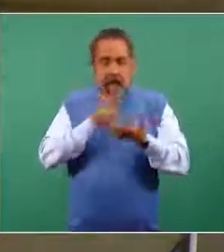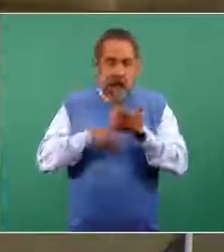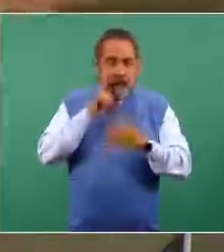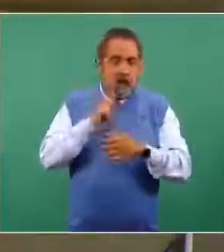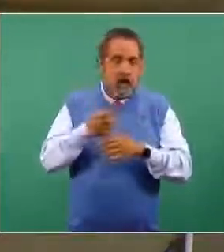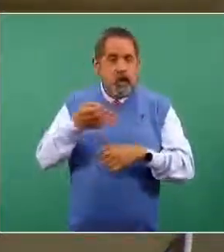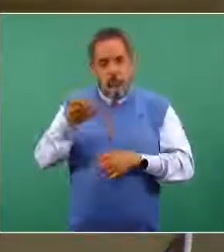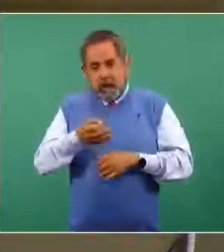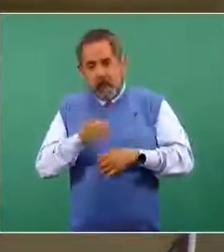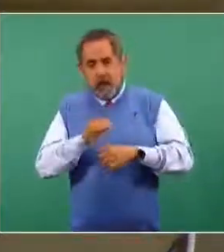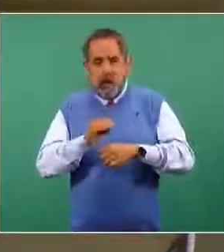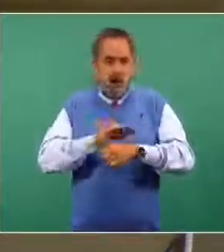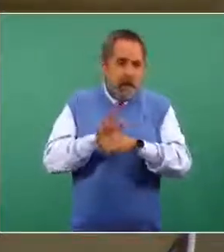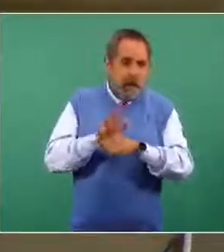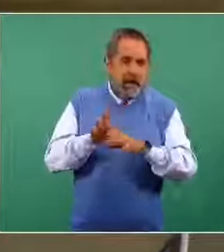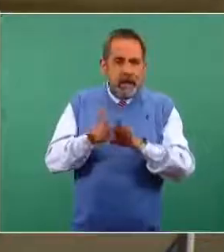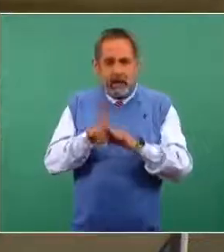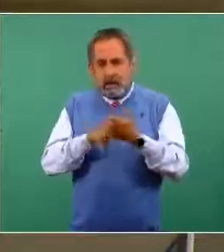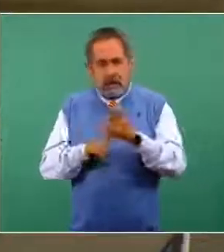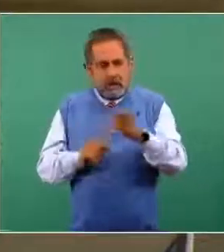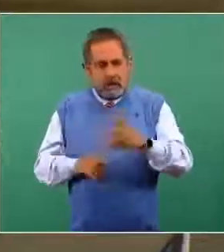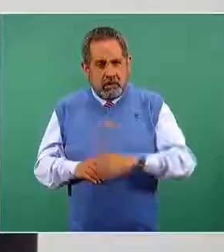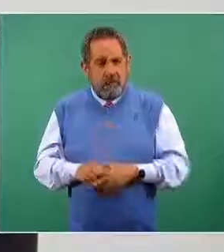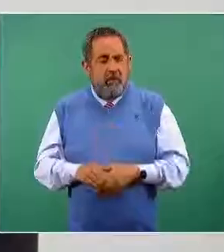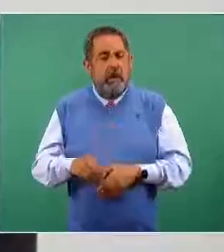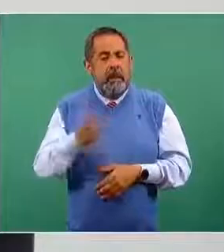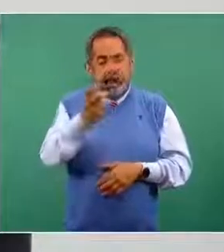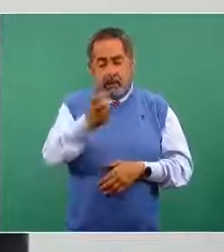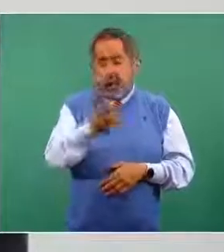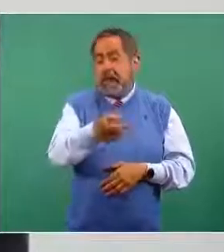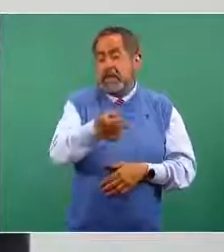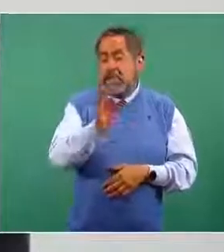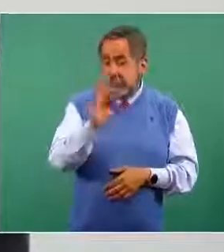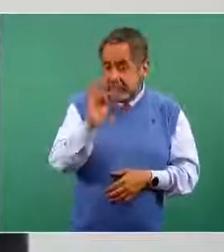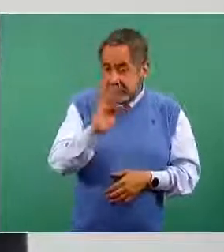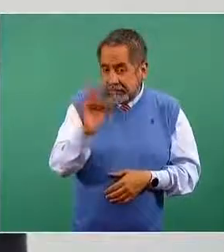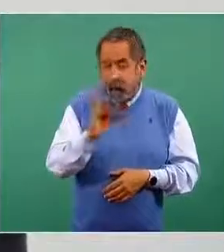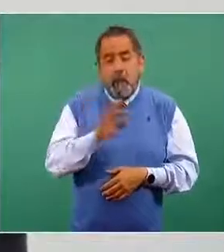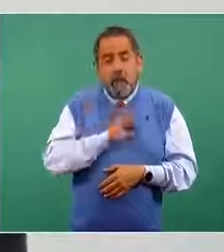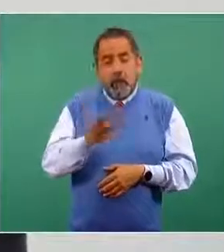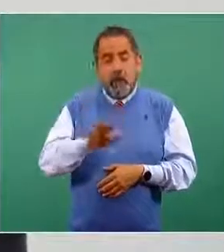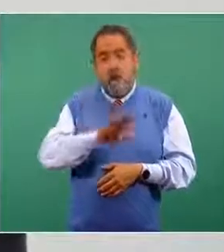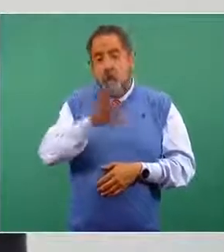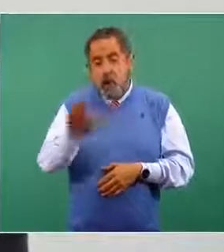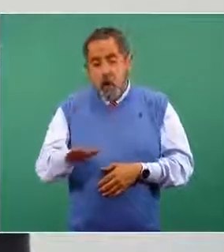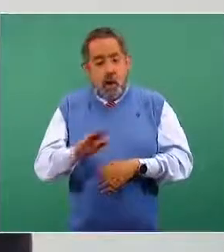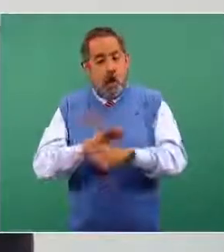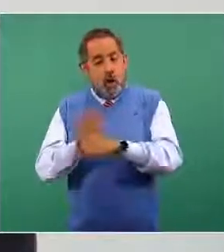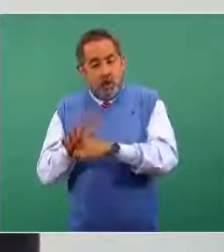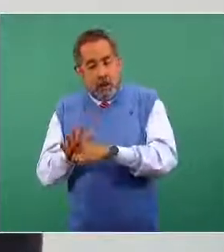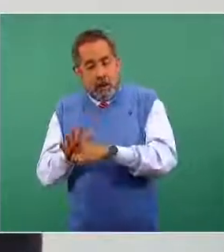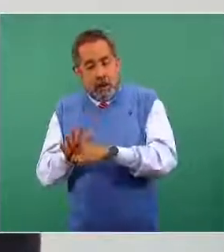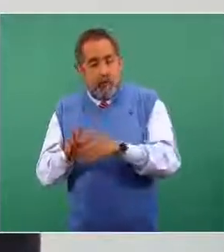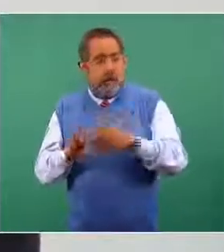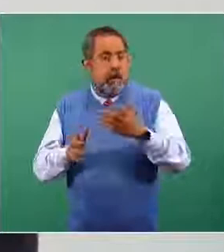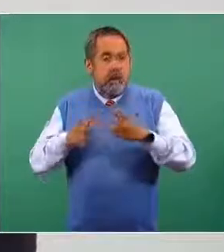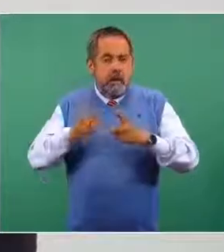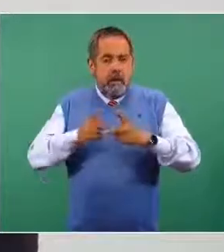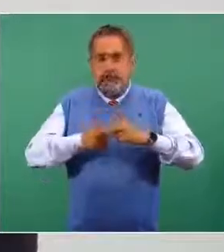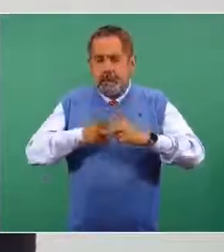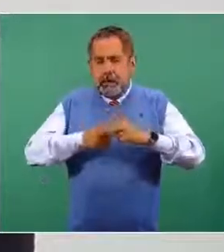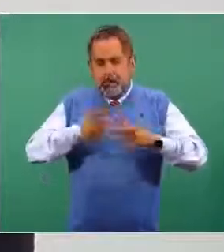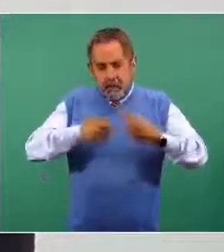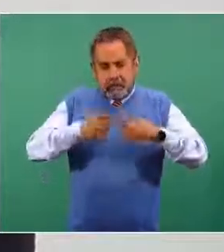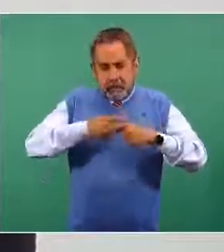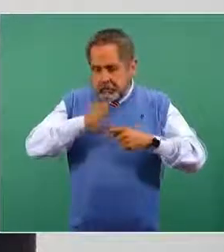son confirmados o si son... Exactamente. ¿Es así? Esos son los que potencialmente pueden haber fallecido por COVID, en base a estos algoritmos